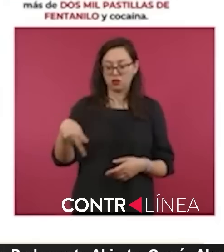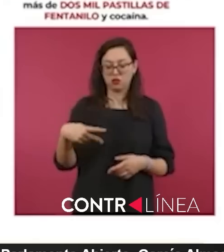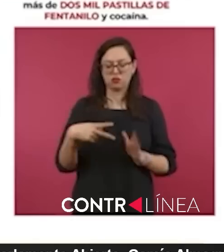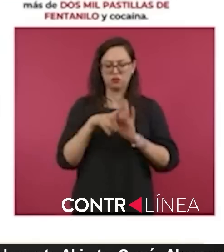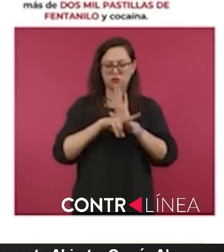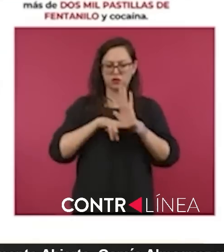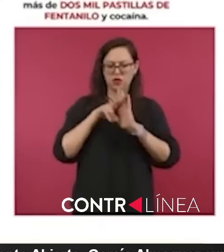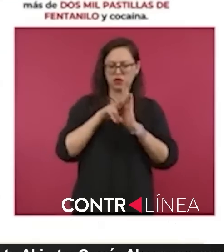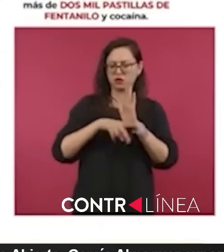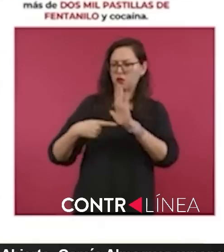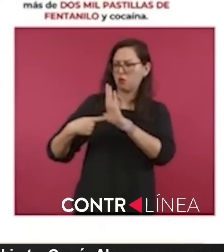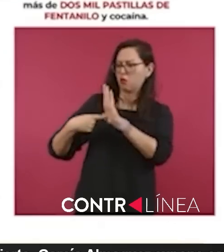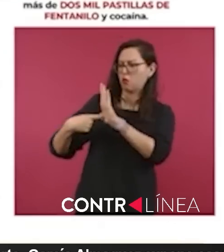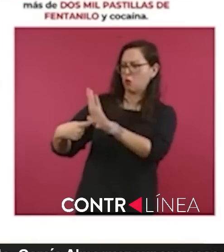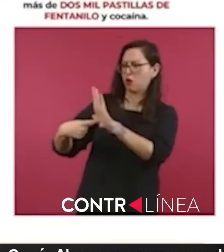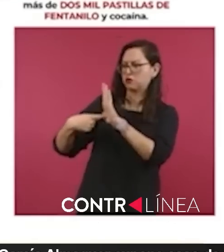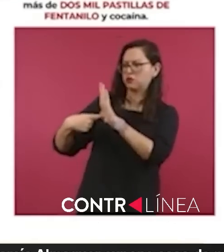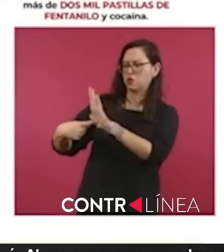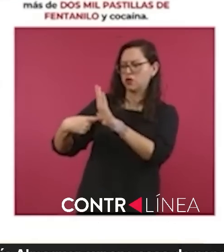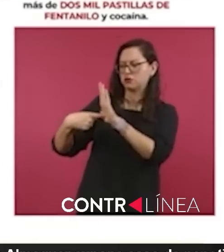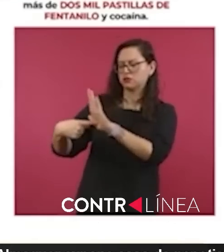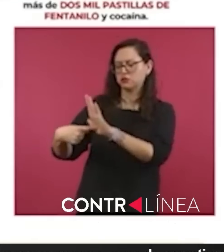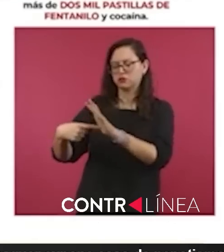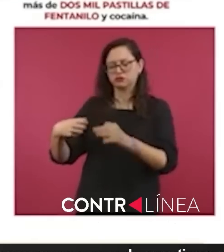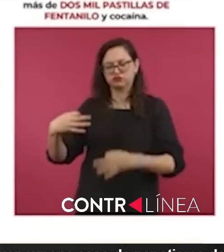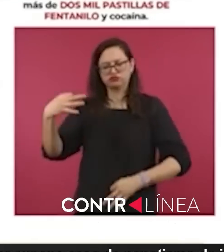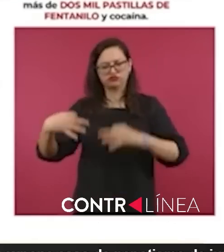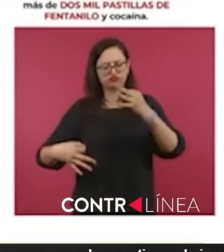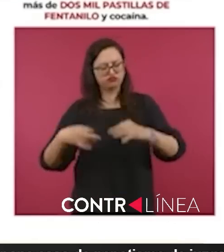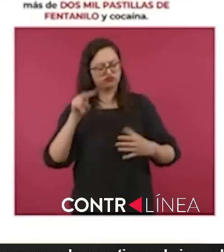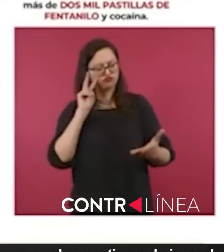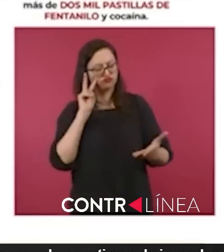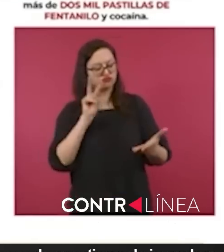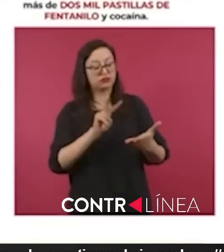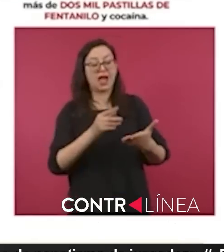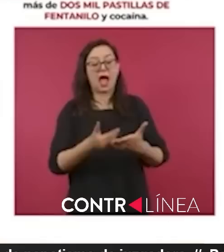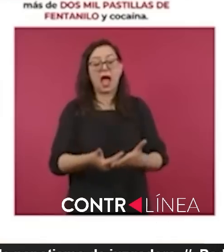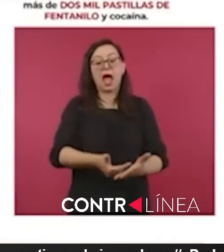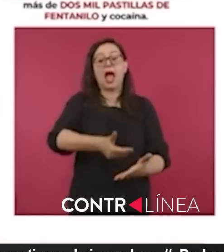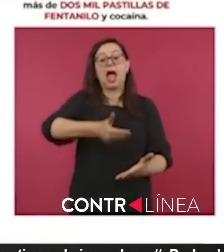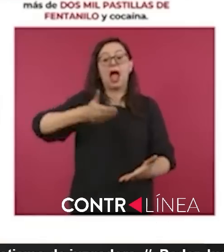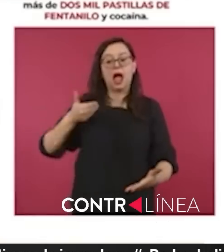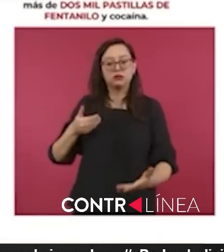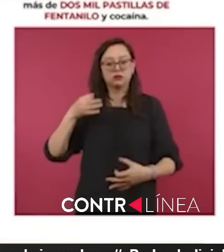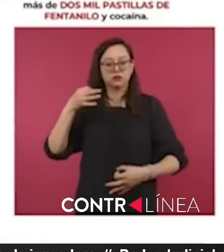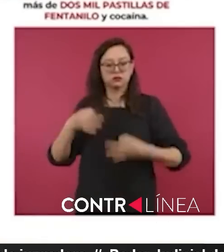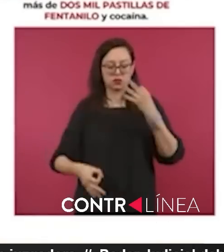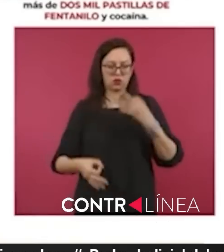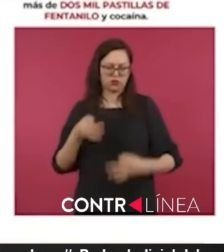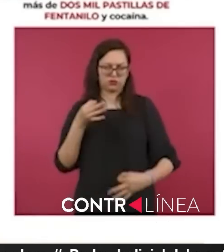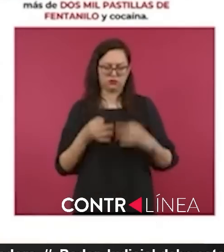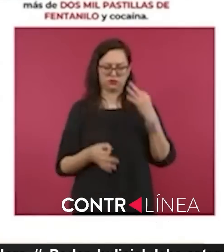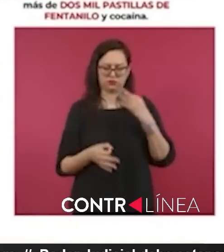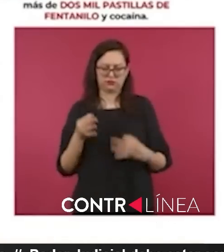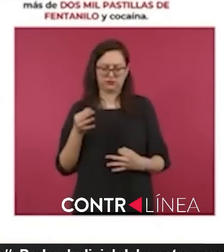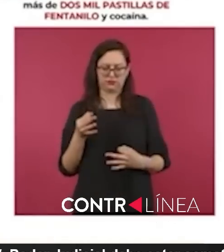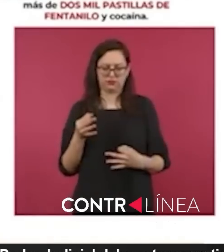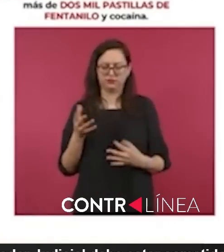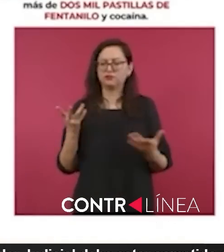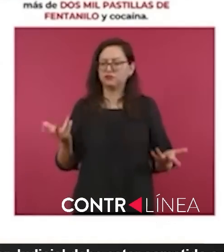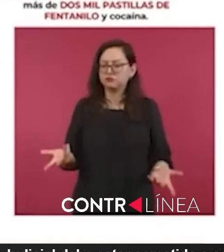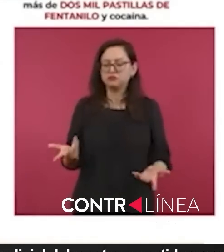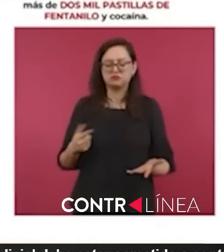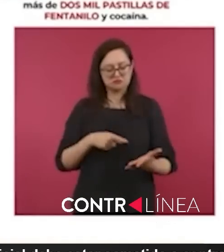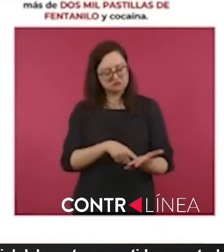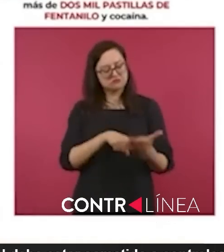Entonces, el domingo 28 de abril, el juez Díaz Villarreal decreta la no vinculación a proceso en favor